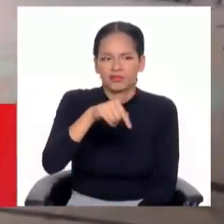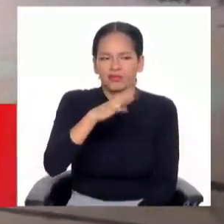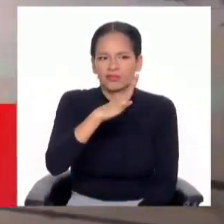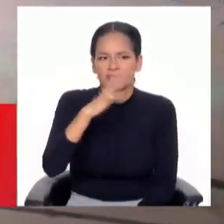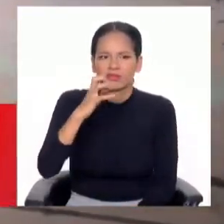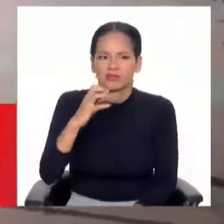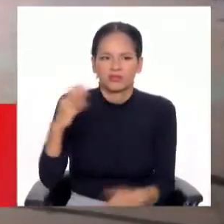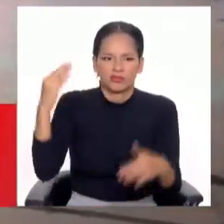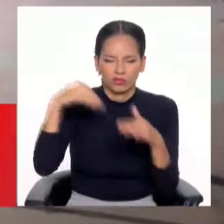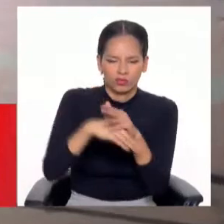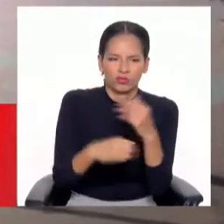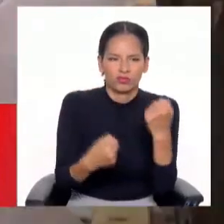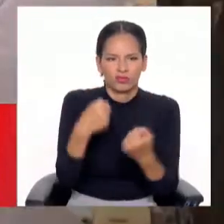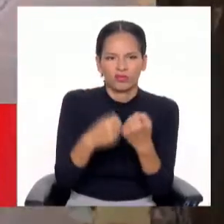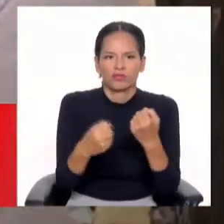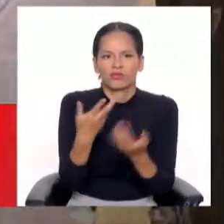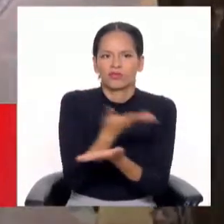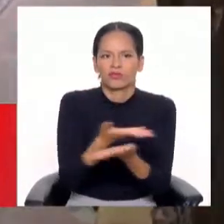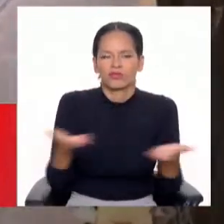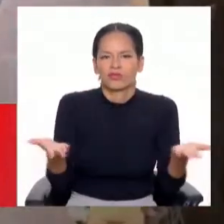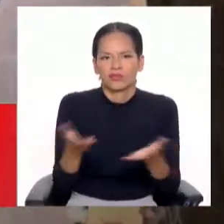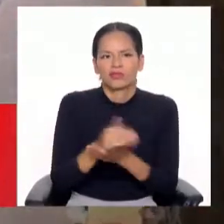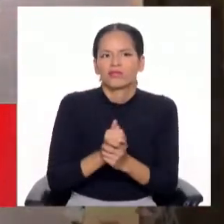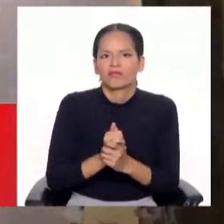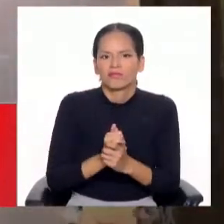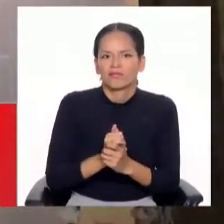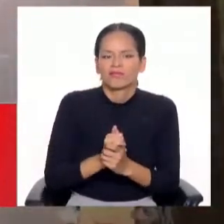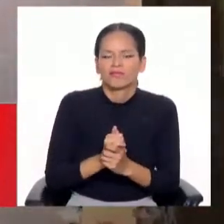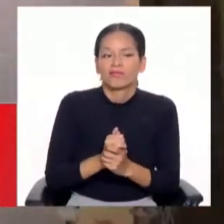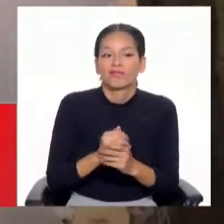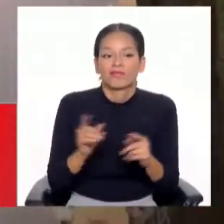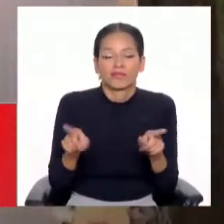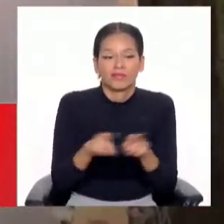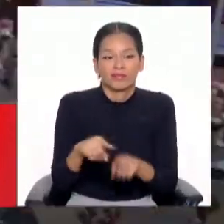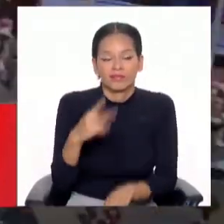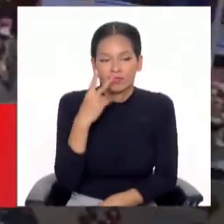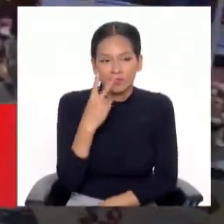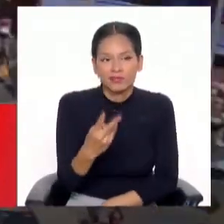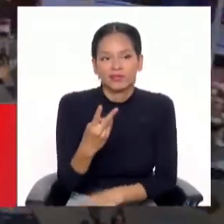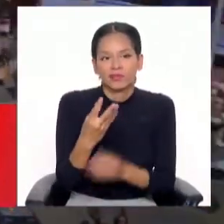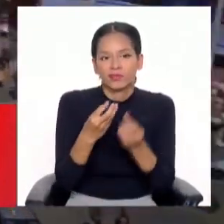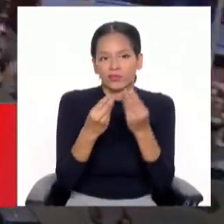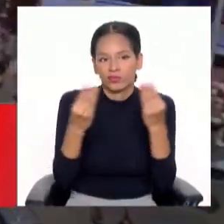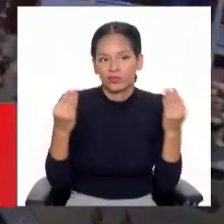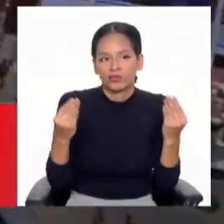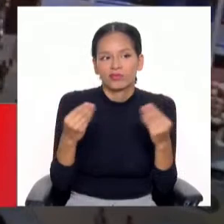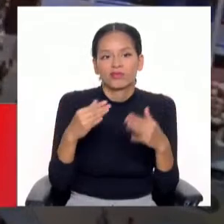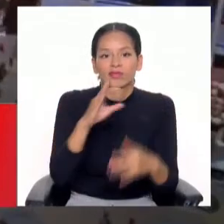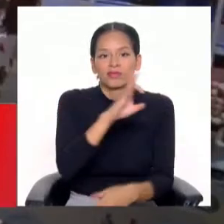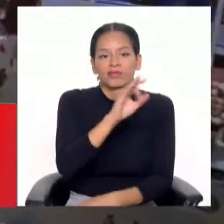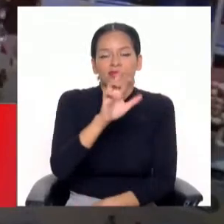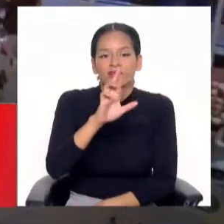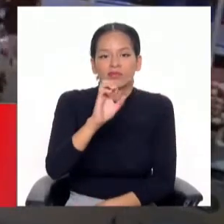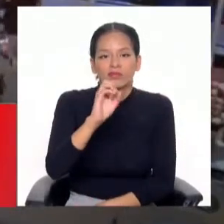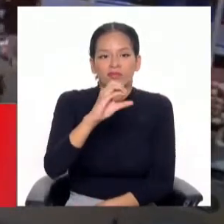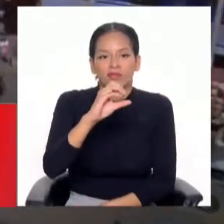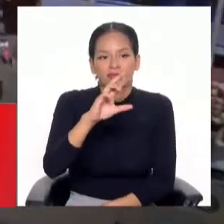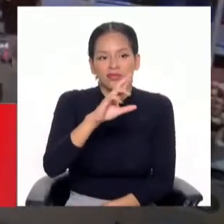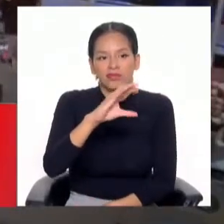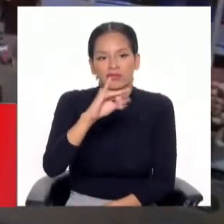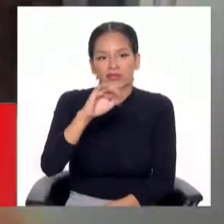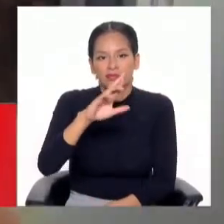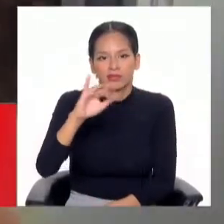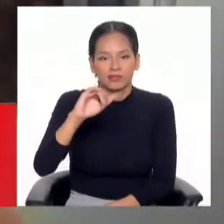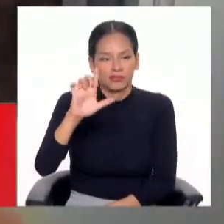han ingresado a nuestras vías. También encontramos caos vehicular en la avenida Ferrocarril, en el cercado de